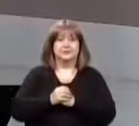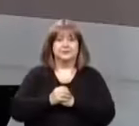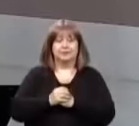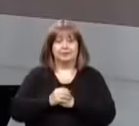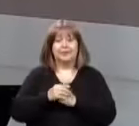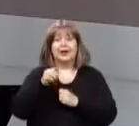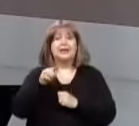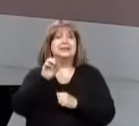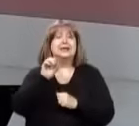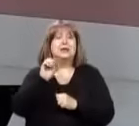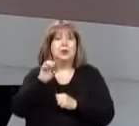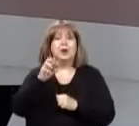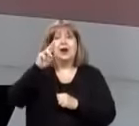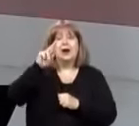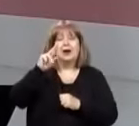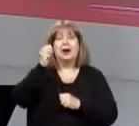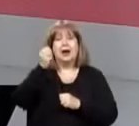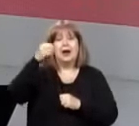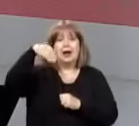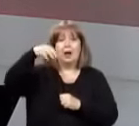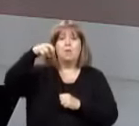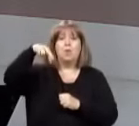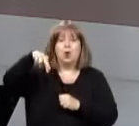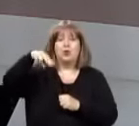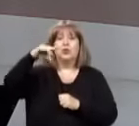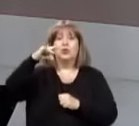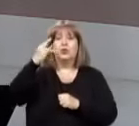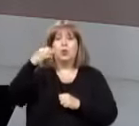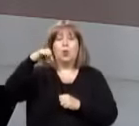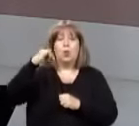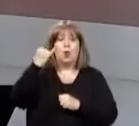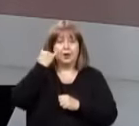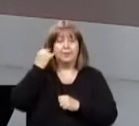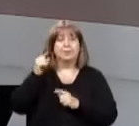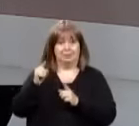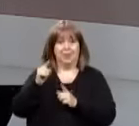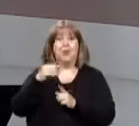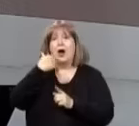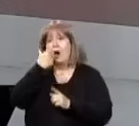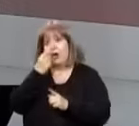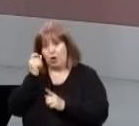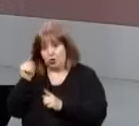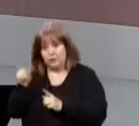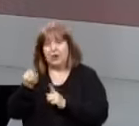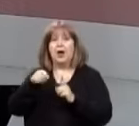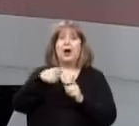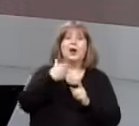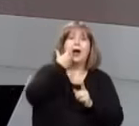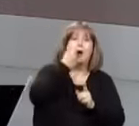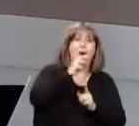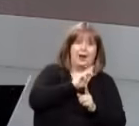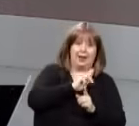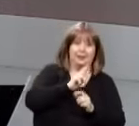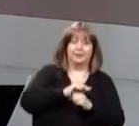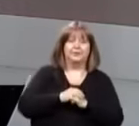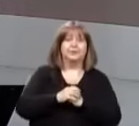Bueno, ahí estábamos escuchando a Ramón Dupuy y vamos a escuchar ahora a continuación a la abuela de Lucio, quien también estaba conforme al menos con